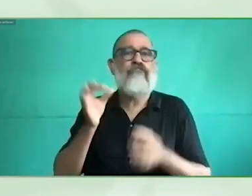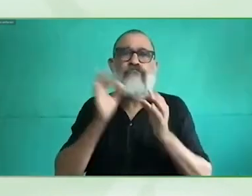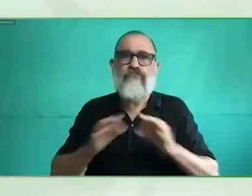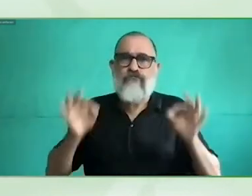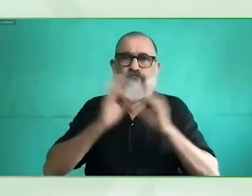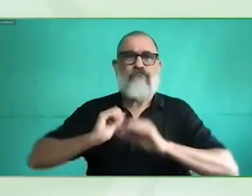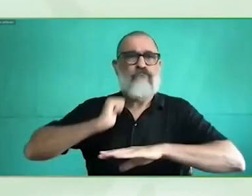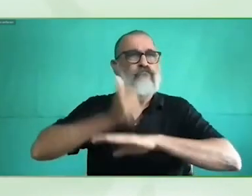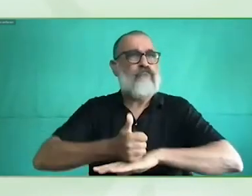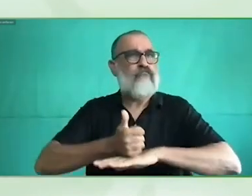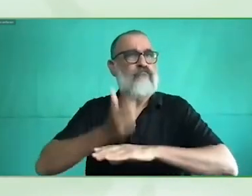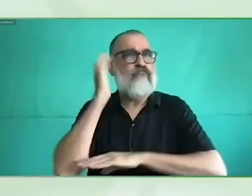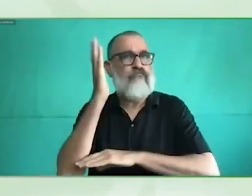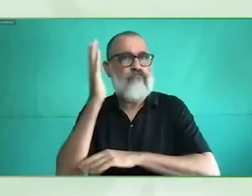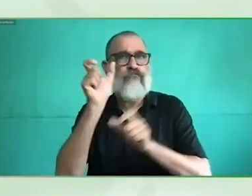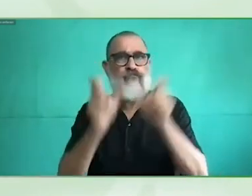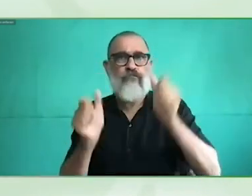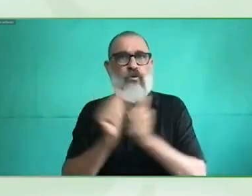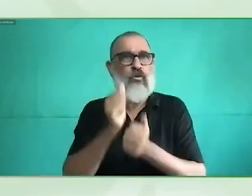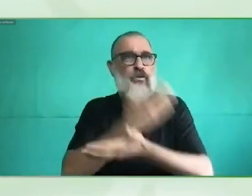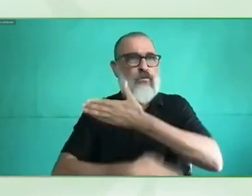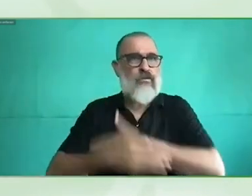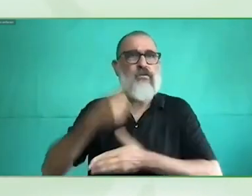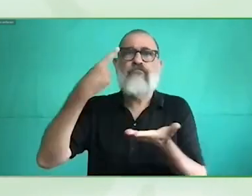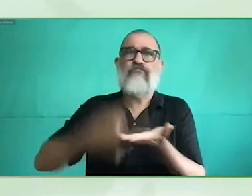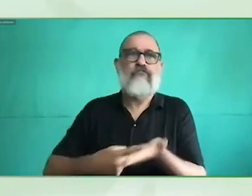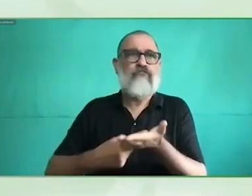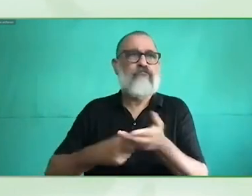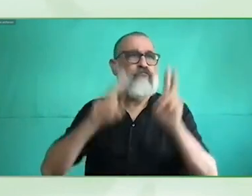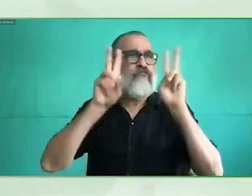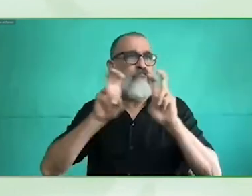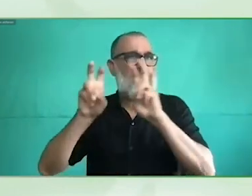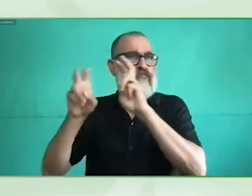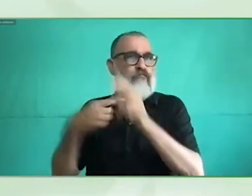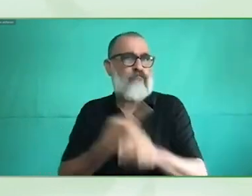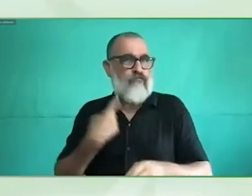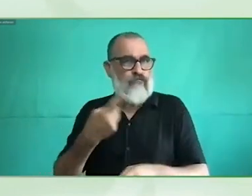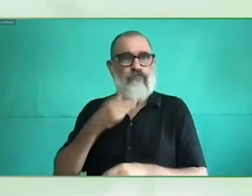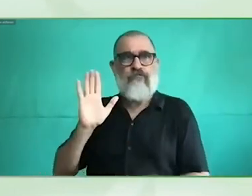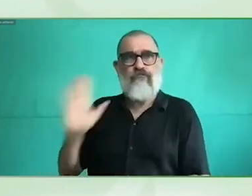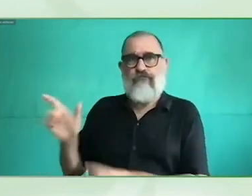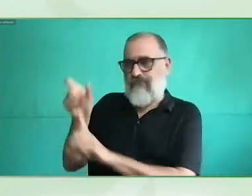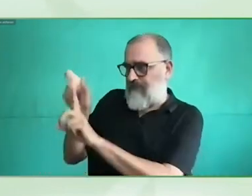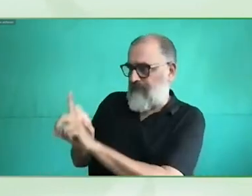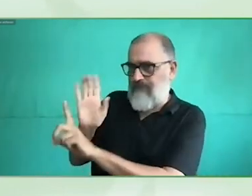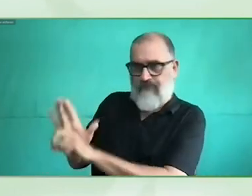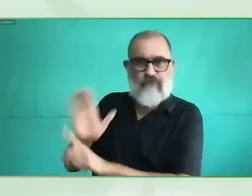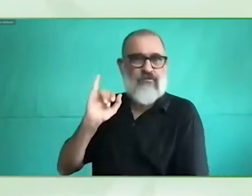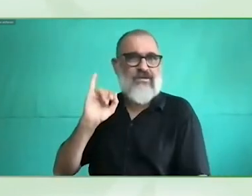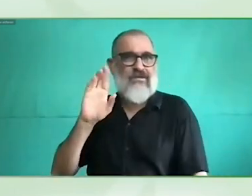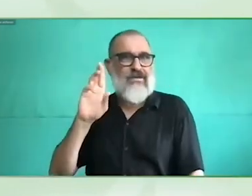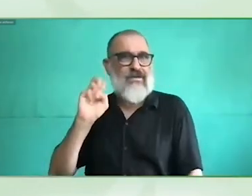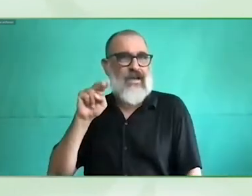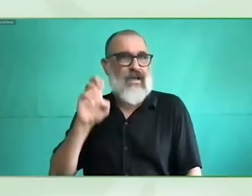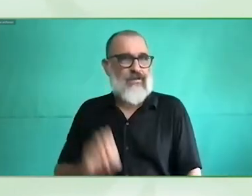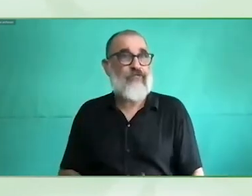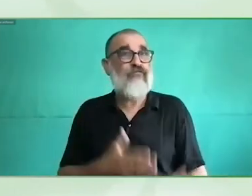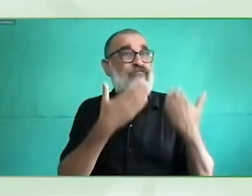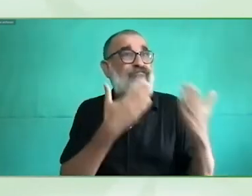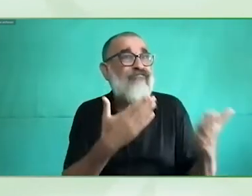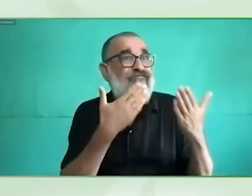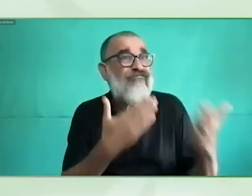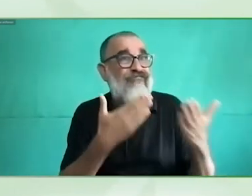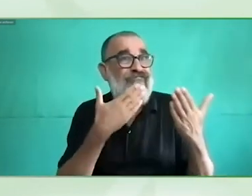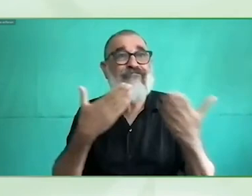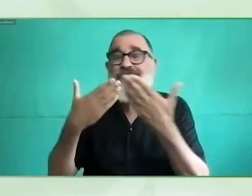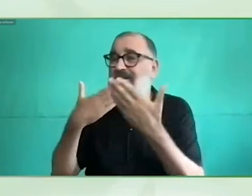bien Sí bueno Muchas gracias Nati marinacia por la invitación voy a empezar un poco